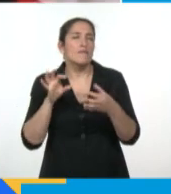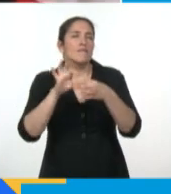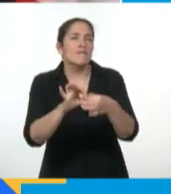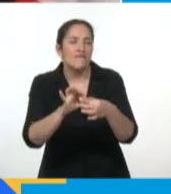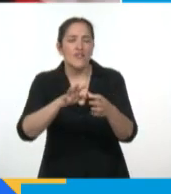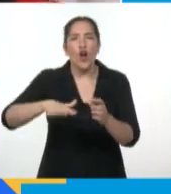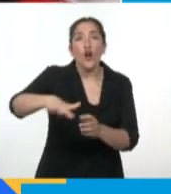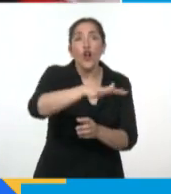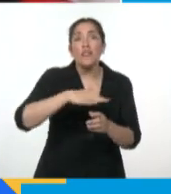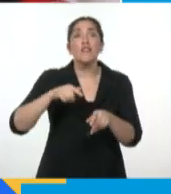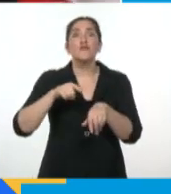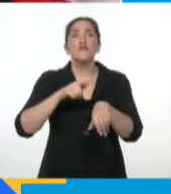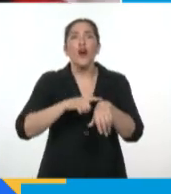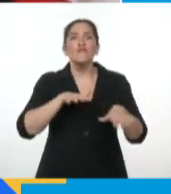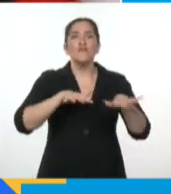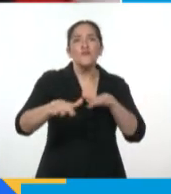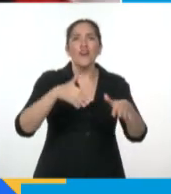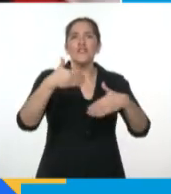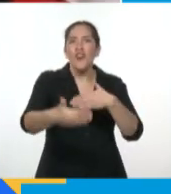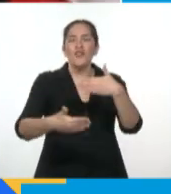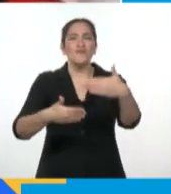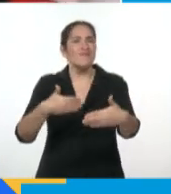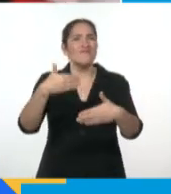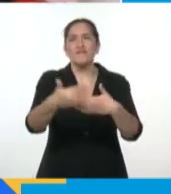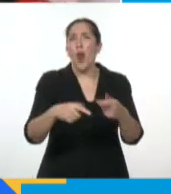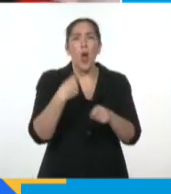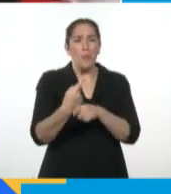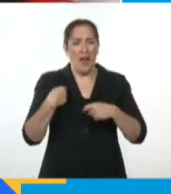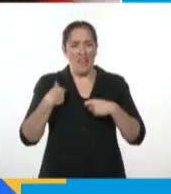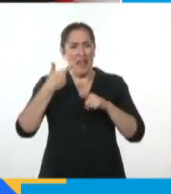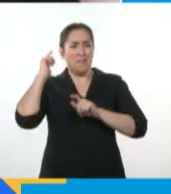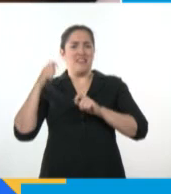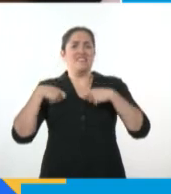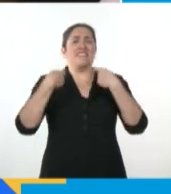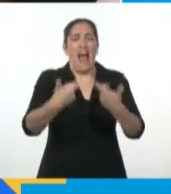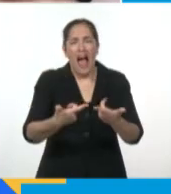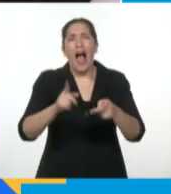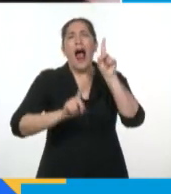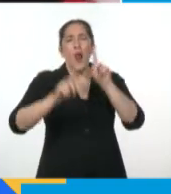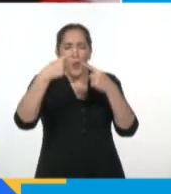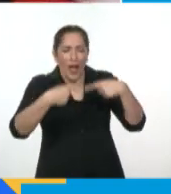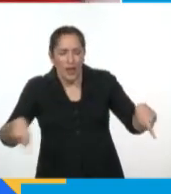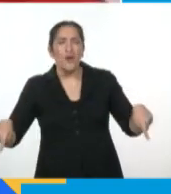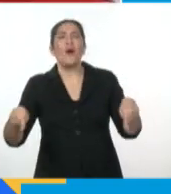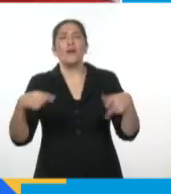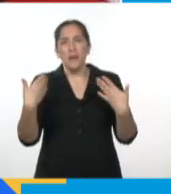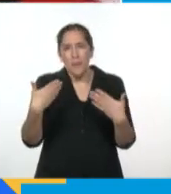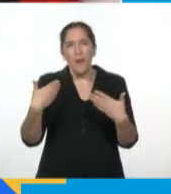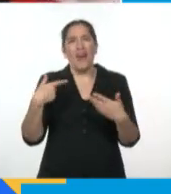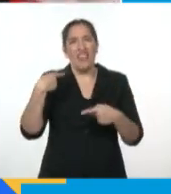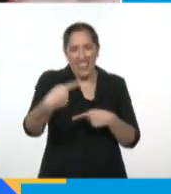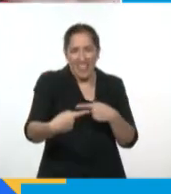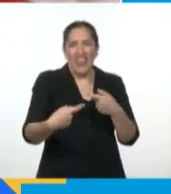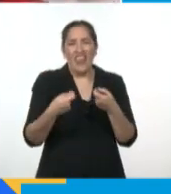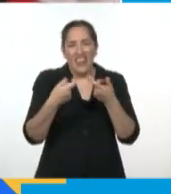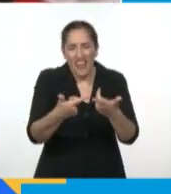contextos se renuevan, es casi imposible transferir. Lo obvio, hay algunos nudos, ¿no?, que pueden ser